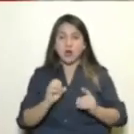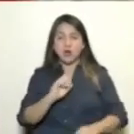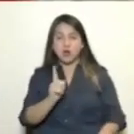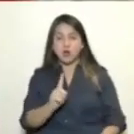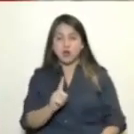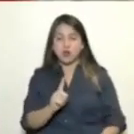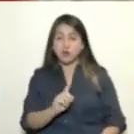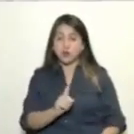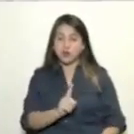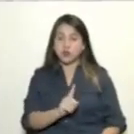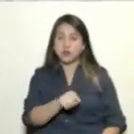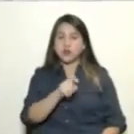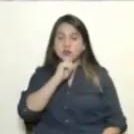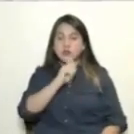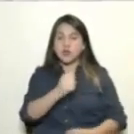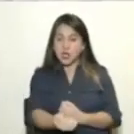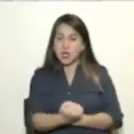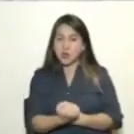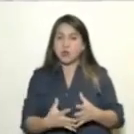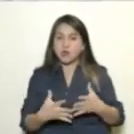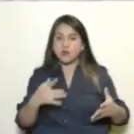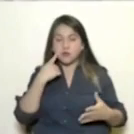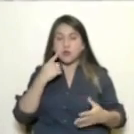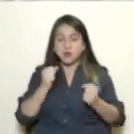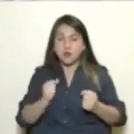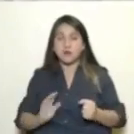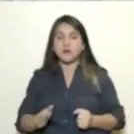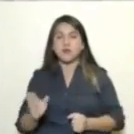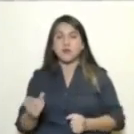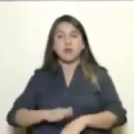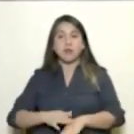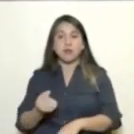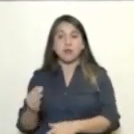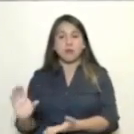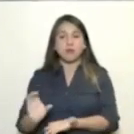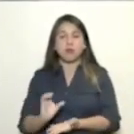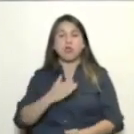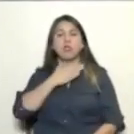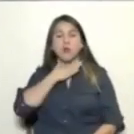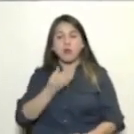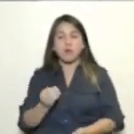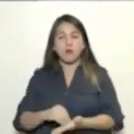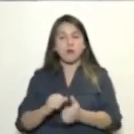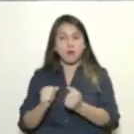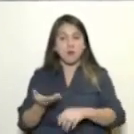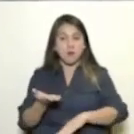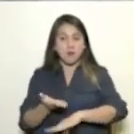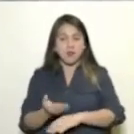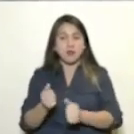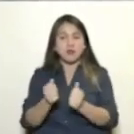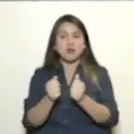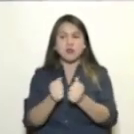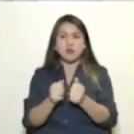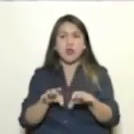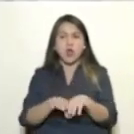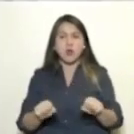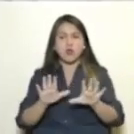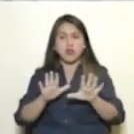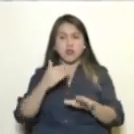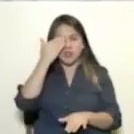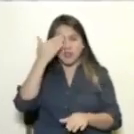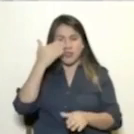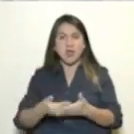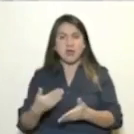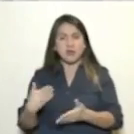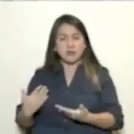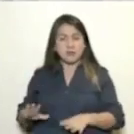borrado? Nos sirvió, y eso quiere decir que todavía nos podemos seguir endeudando. Nos endeudamos bastante con el acuerdo de 10 días atrás,